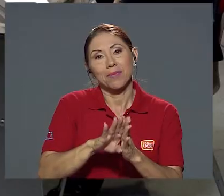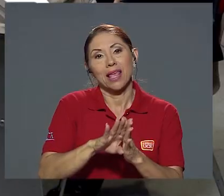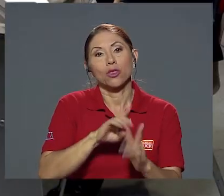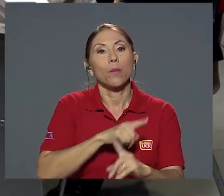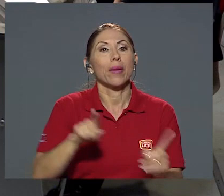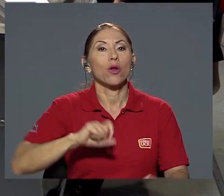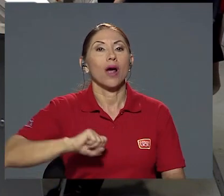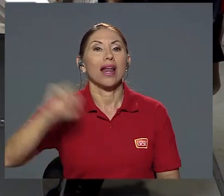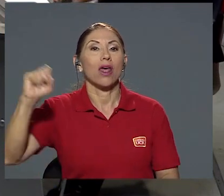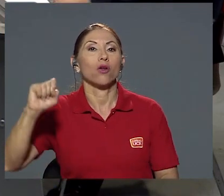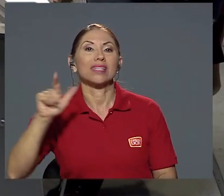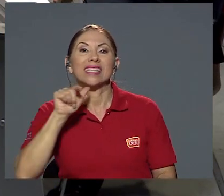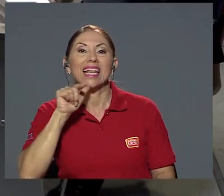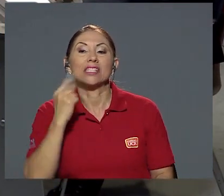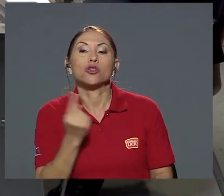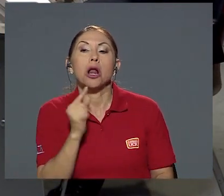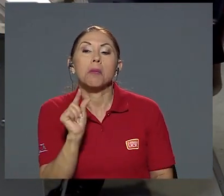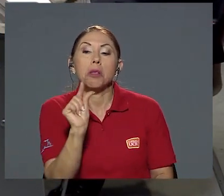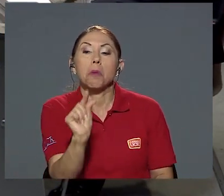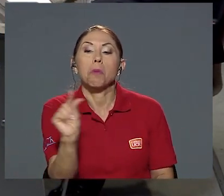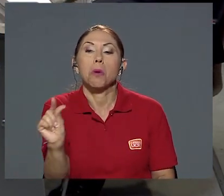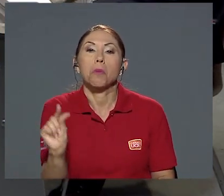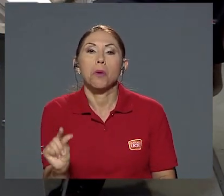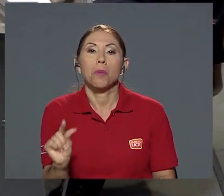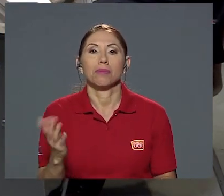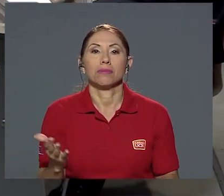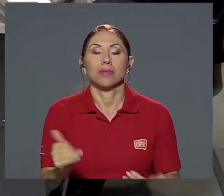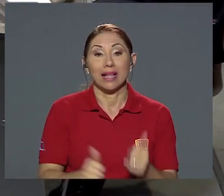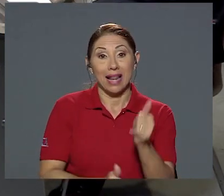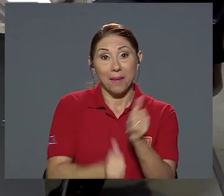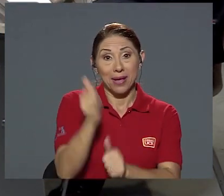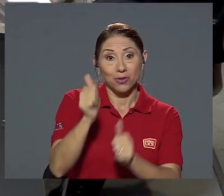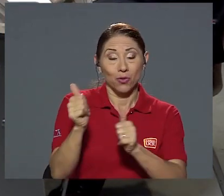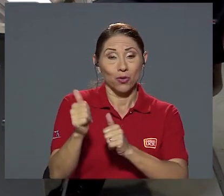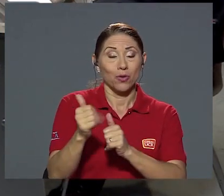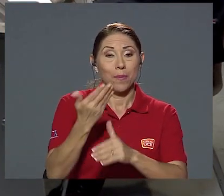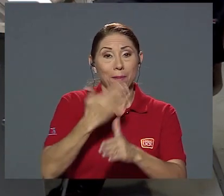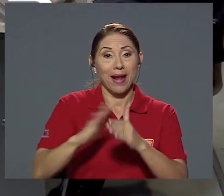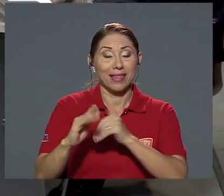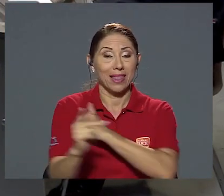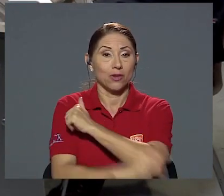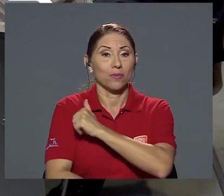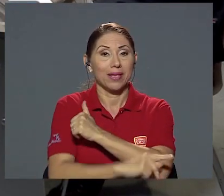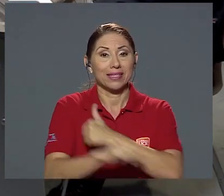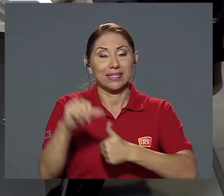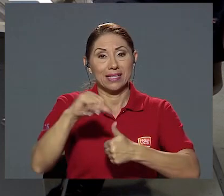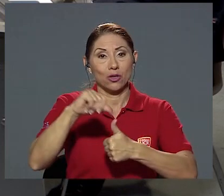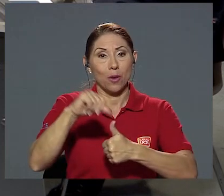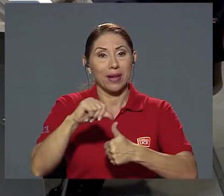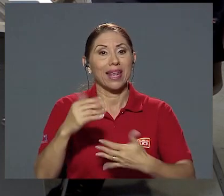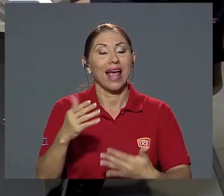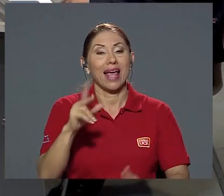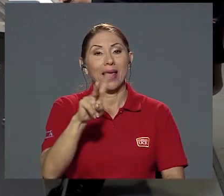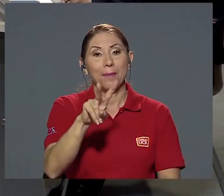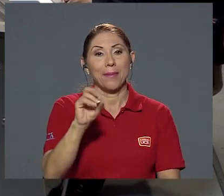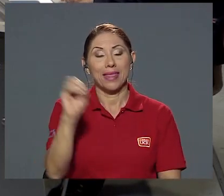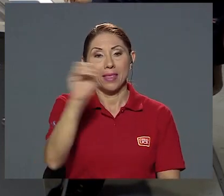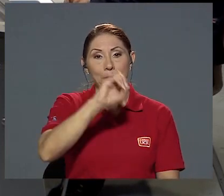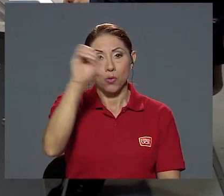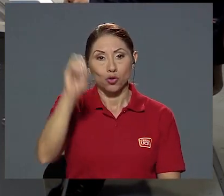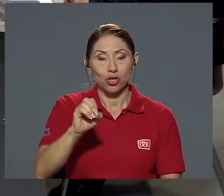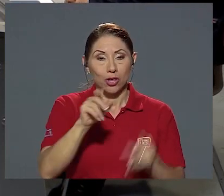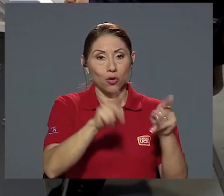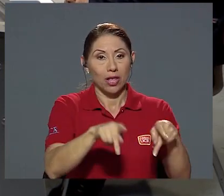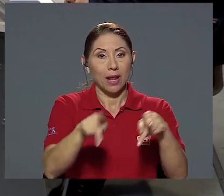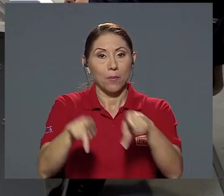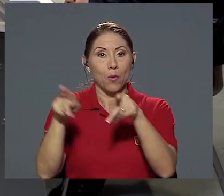los ganadores han sido unos pocos, ¿verdad? El hecho de que en la mayor parte de los países de Centroamérica el